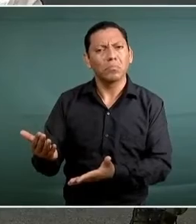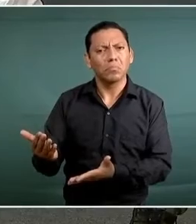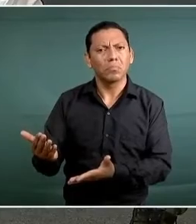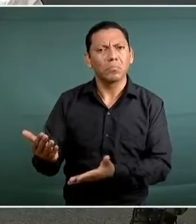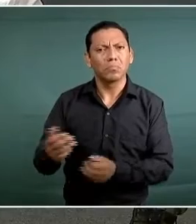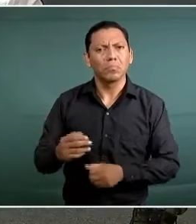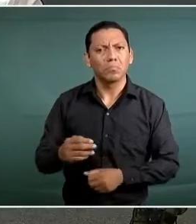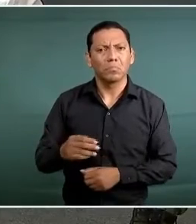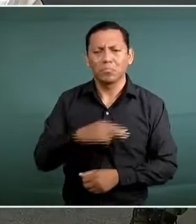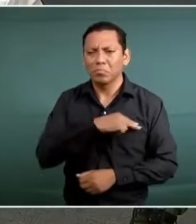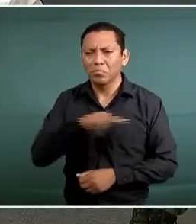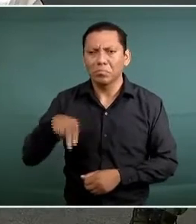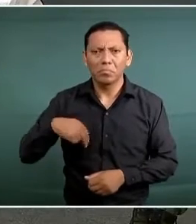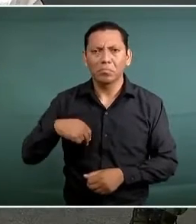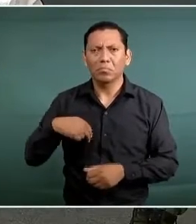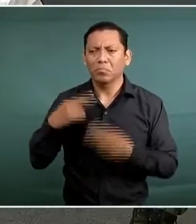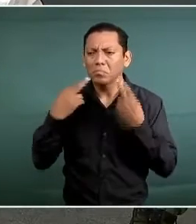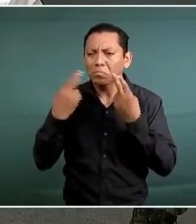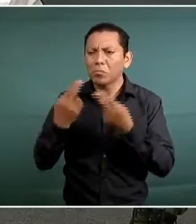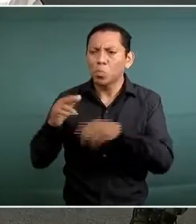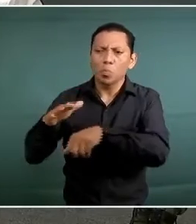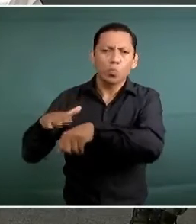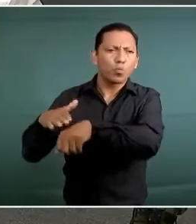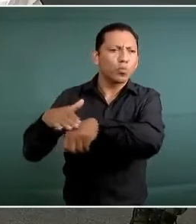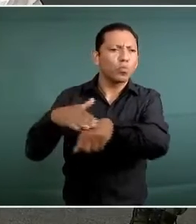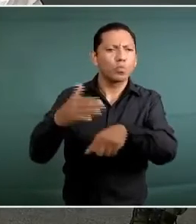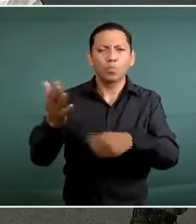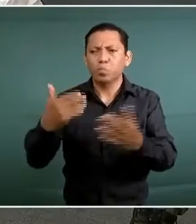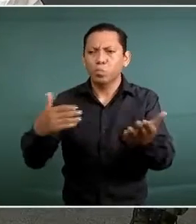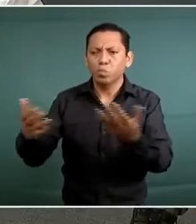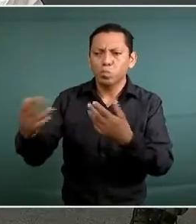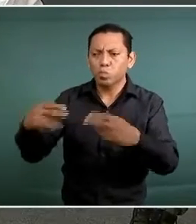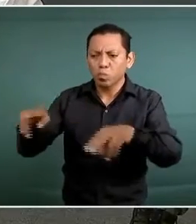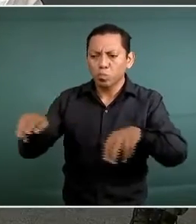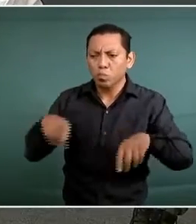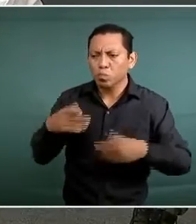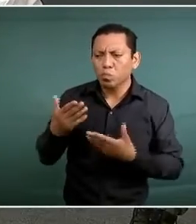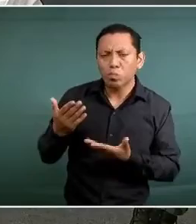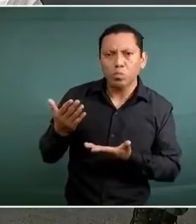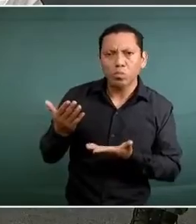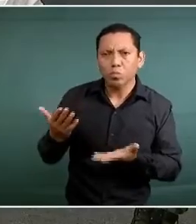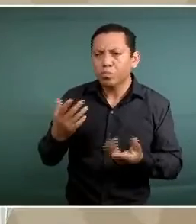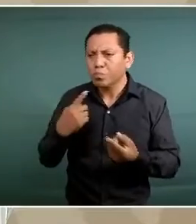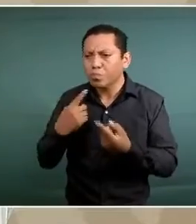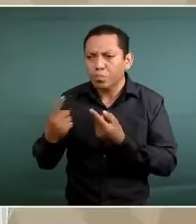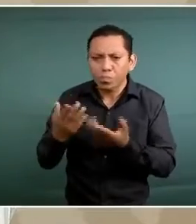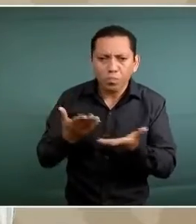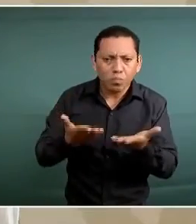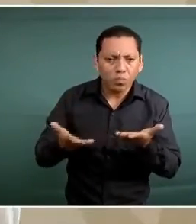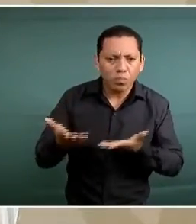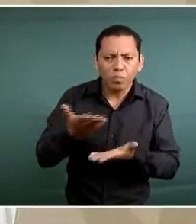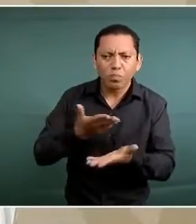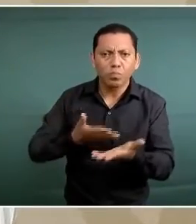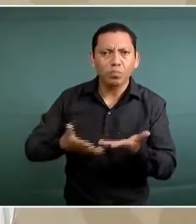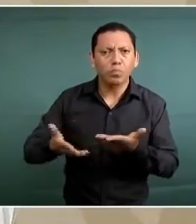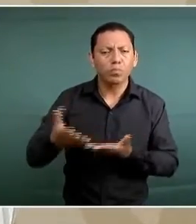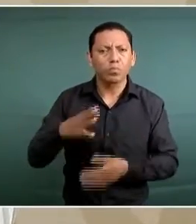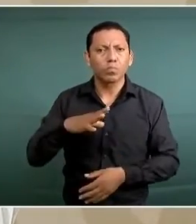reúne a todos y conduce el Gabinete de